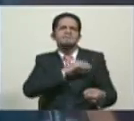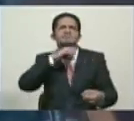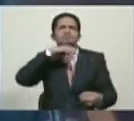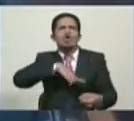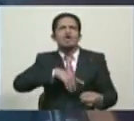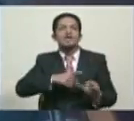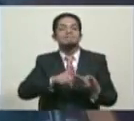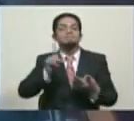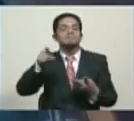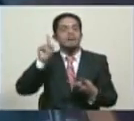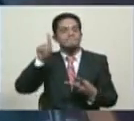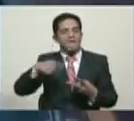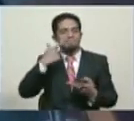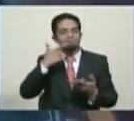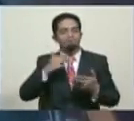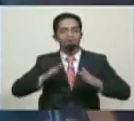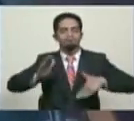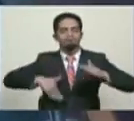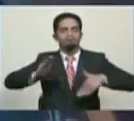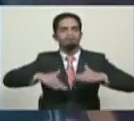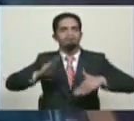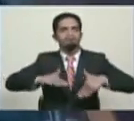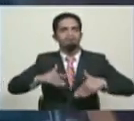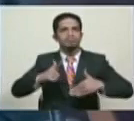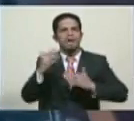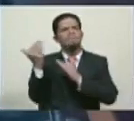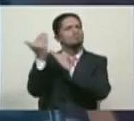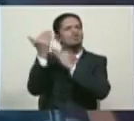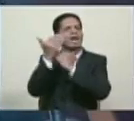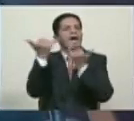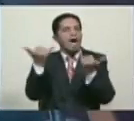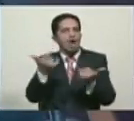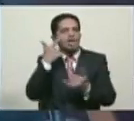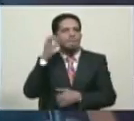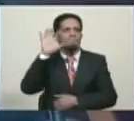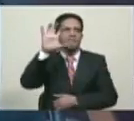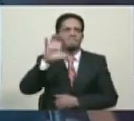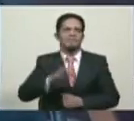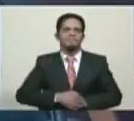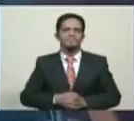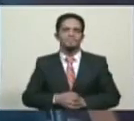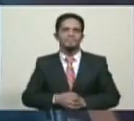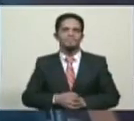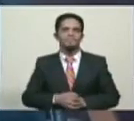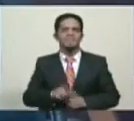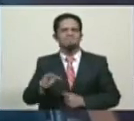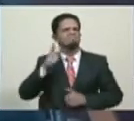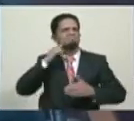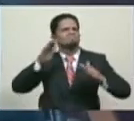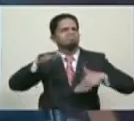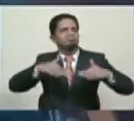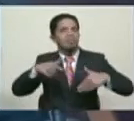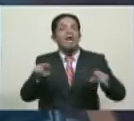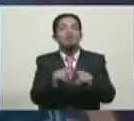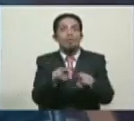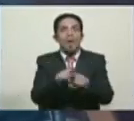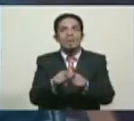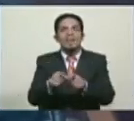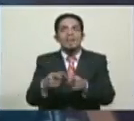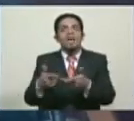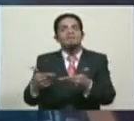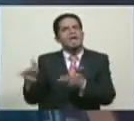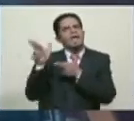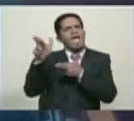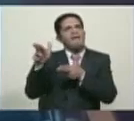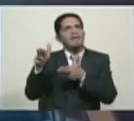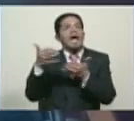de los chimbángeles de San Benito nos protegen en estos tiempos de patria. Son tambores de la guerra que hoy le cantan a